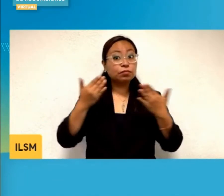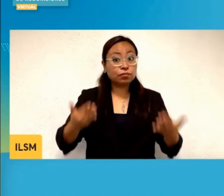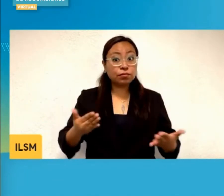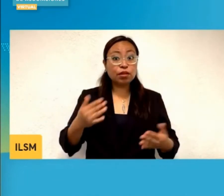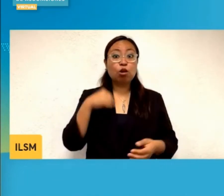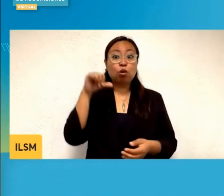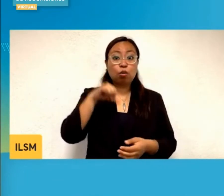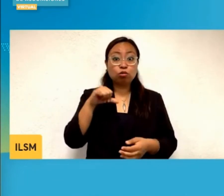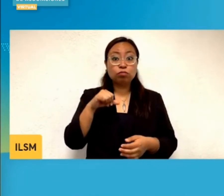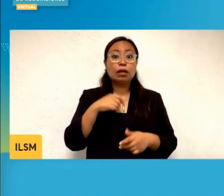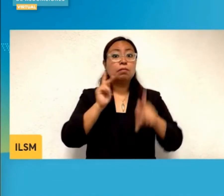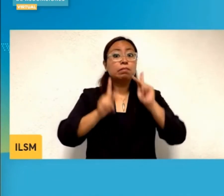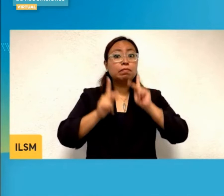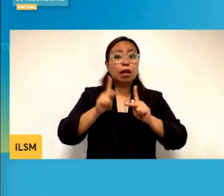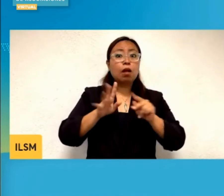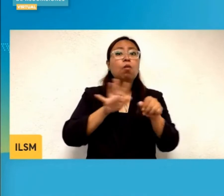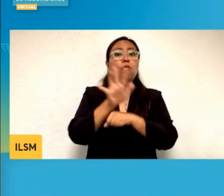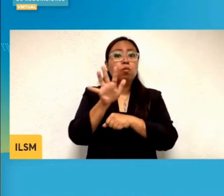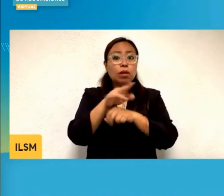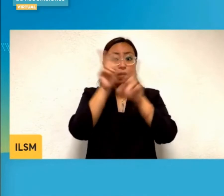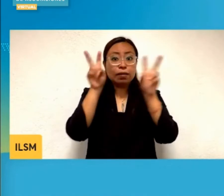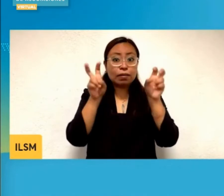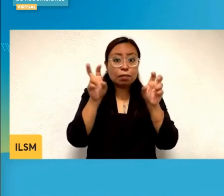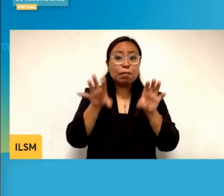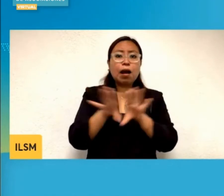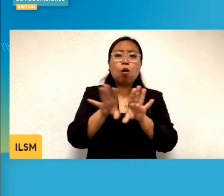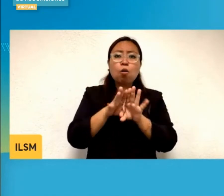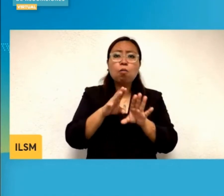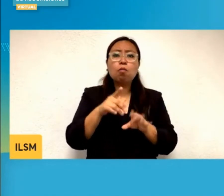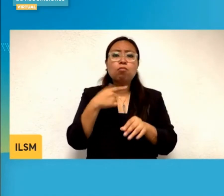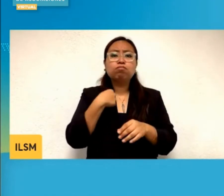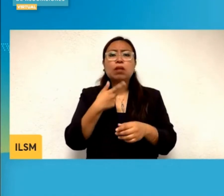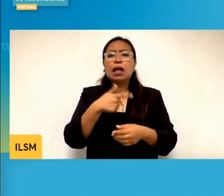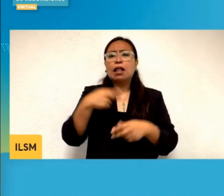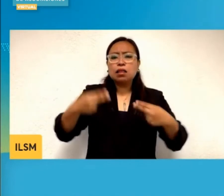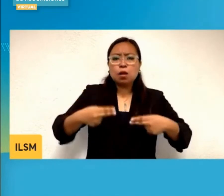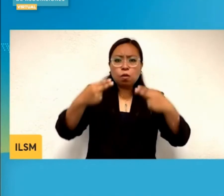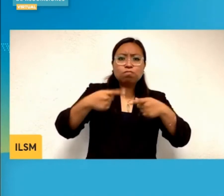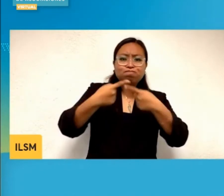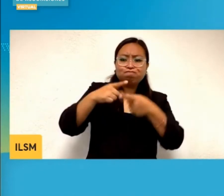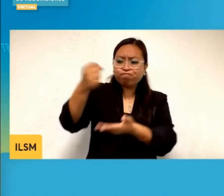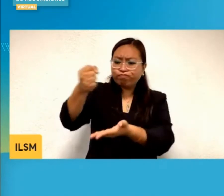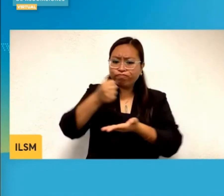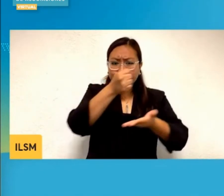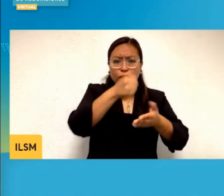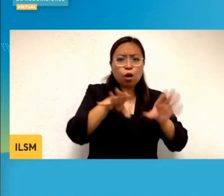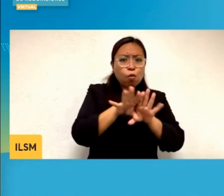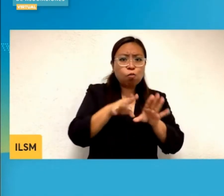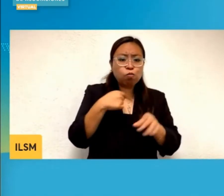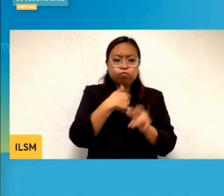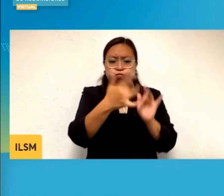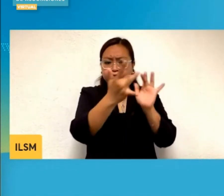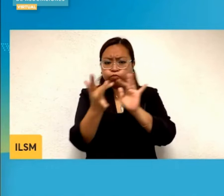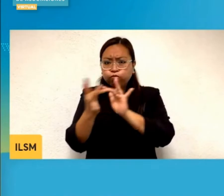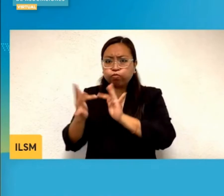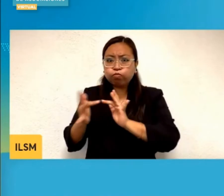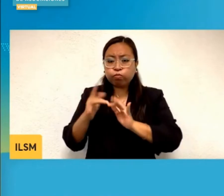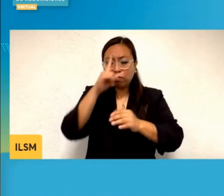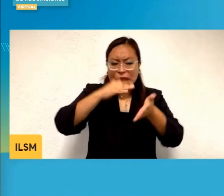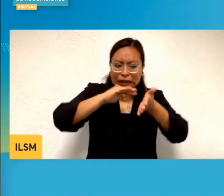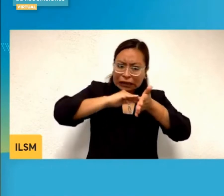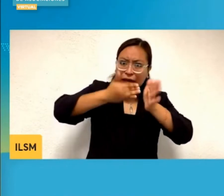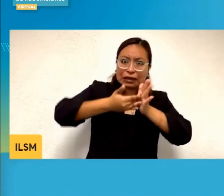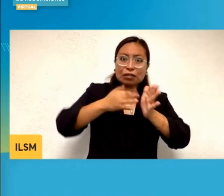capital social, networking estratégico y cómo puedes construir capital social con menos de